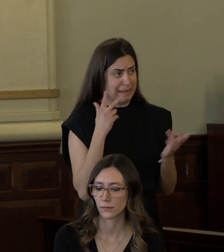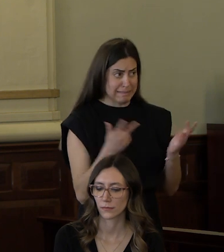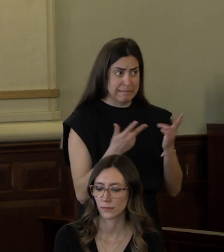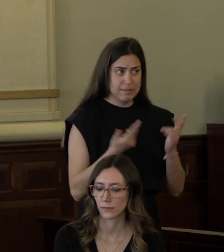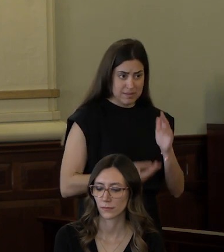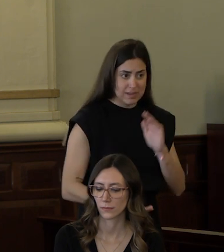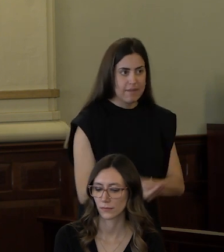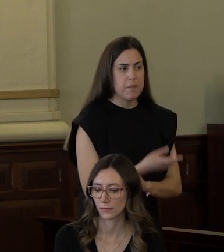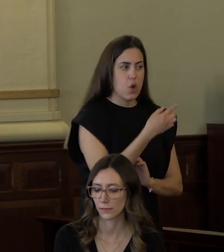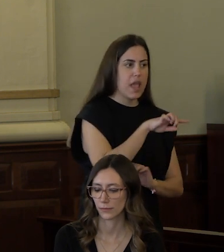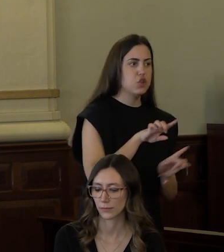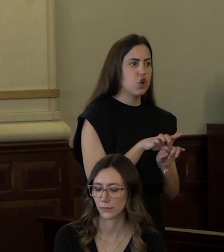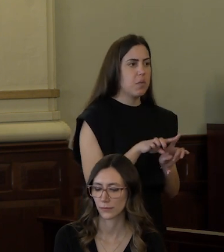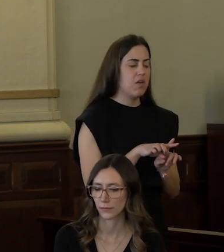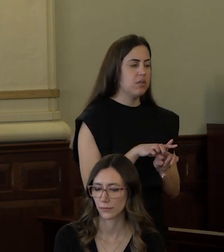pero no se arruga.